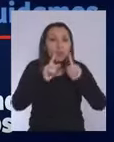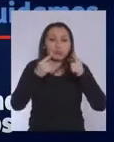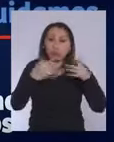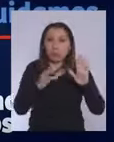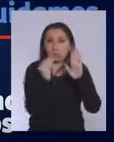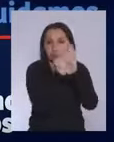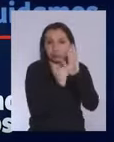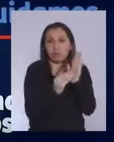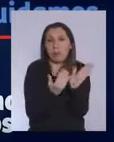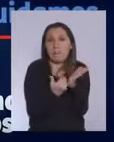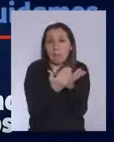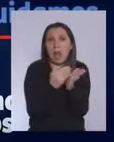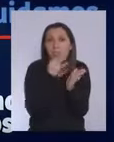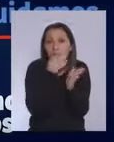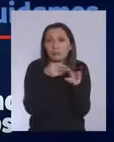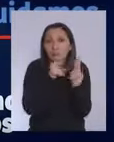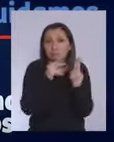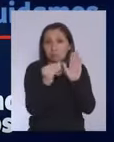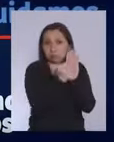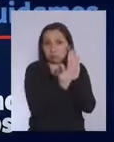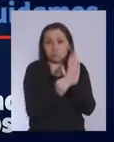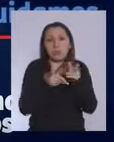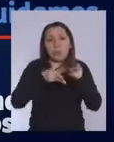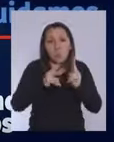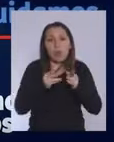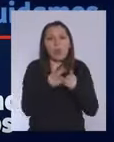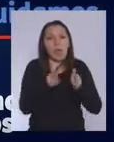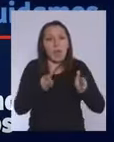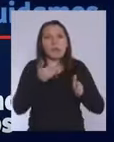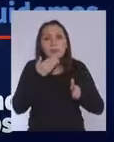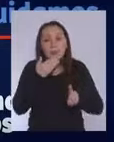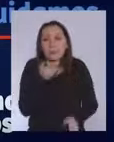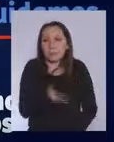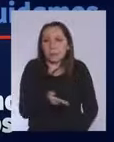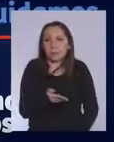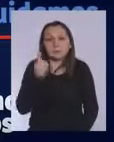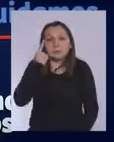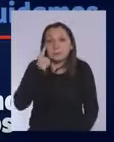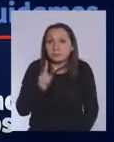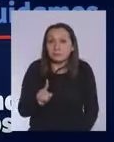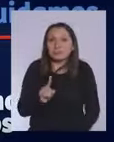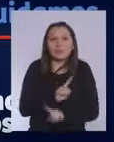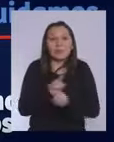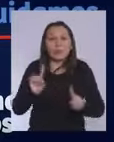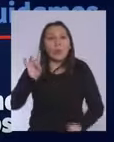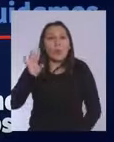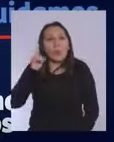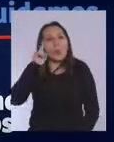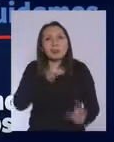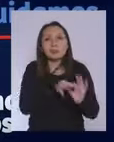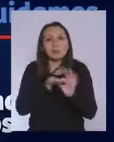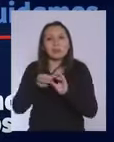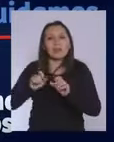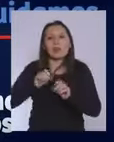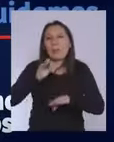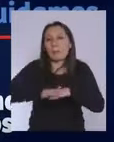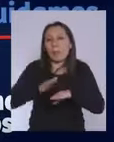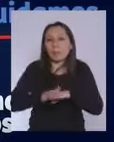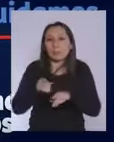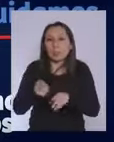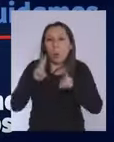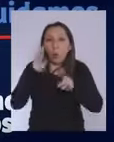está establecido en el plan paso a paso por lo tanto van a poder funcionar también pero ese no es el único sentido del permiso y como